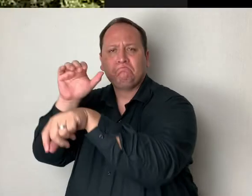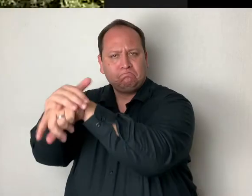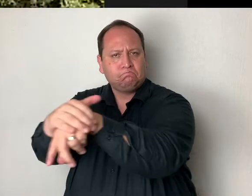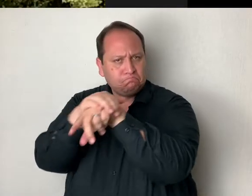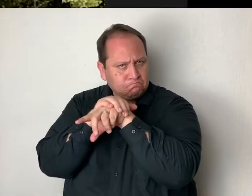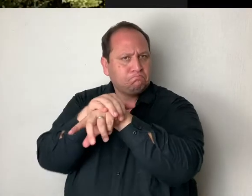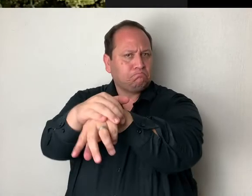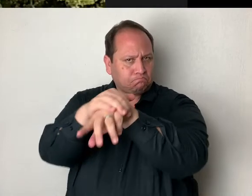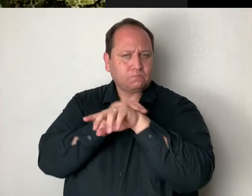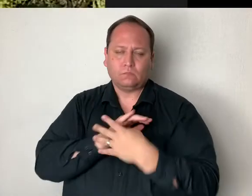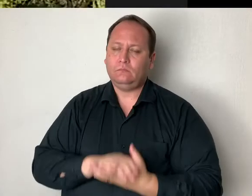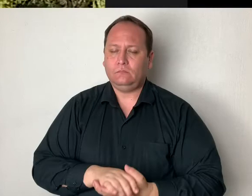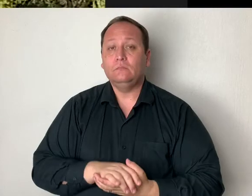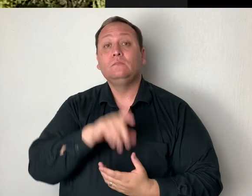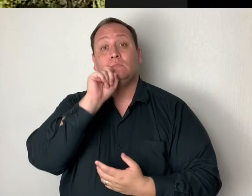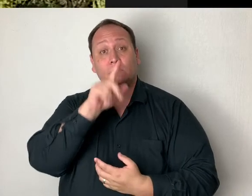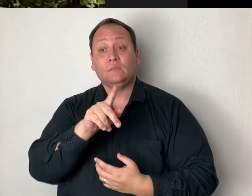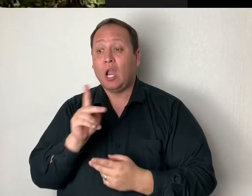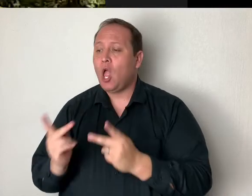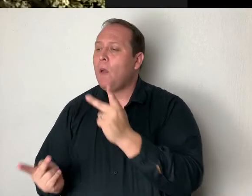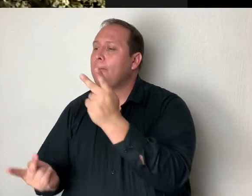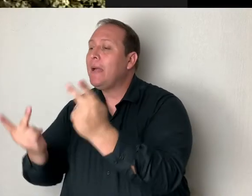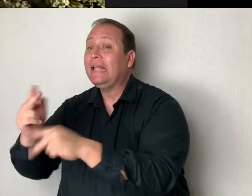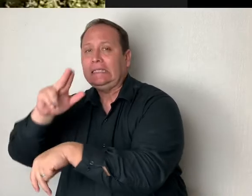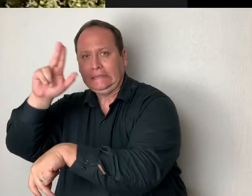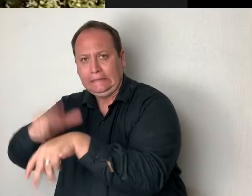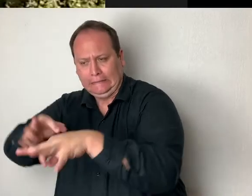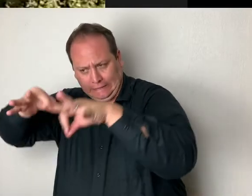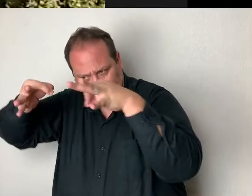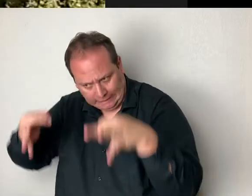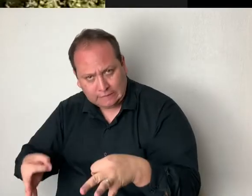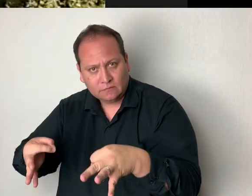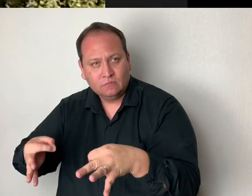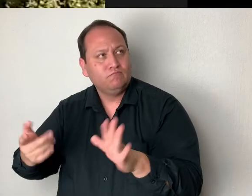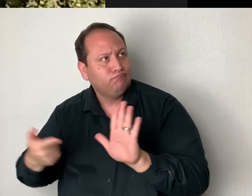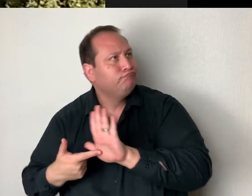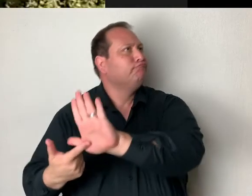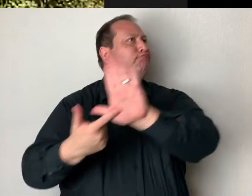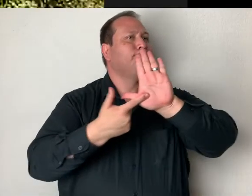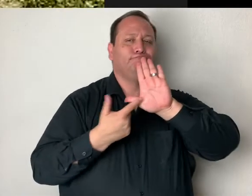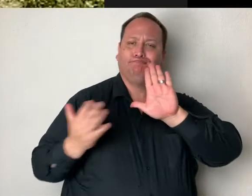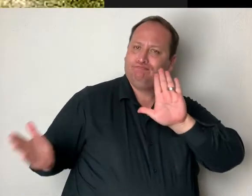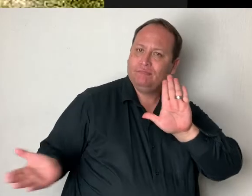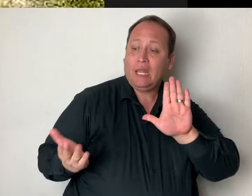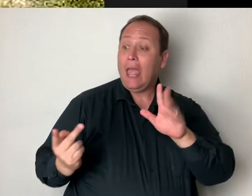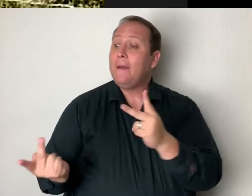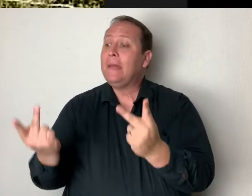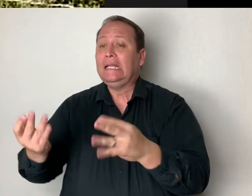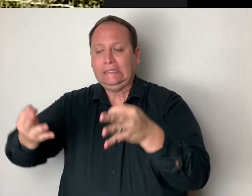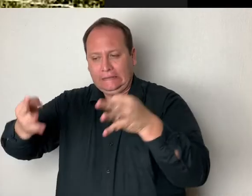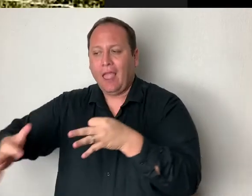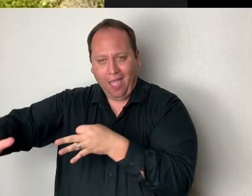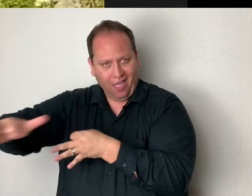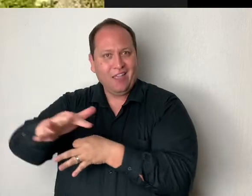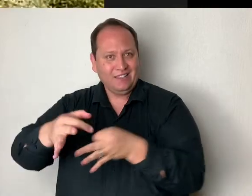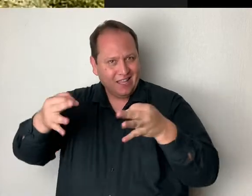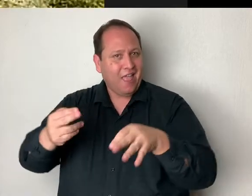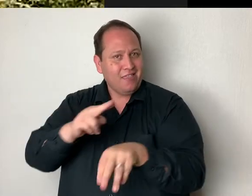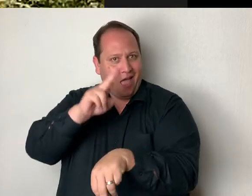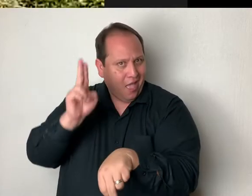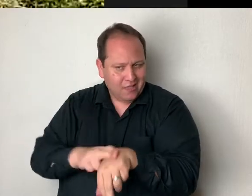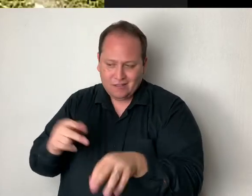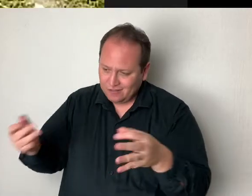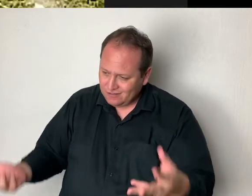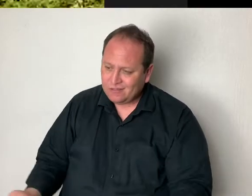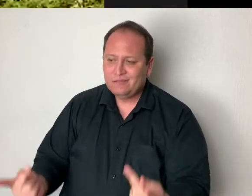promover la flora nativa de la región. Entonces son puras plantas nativas y el diseño del